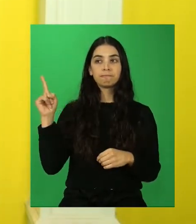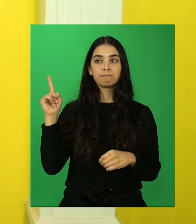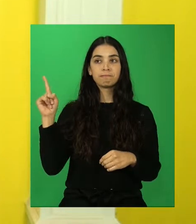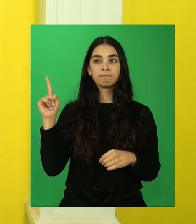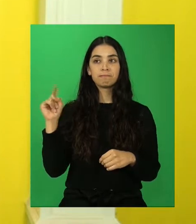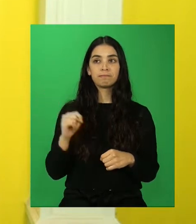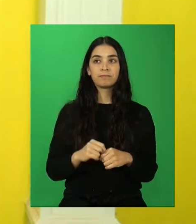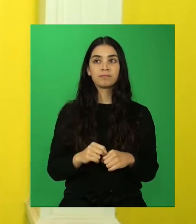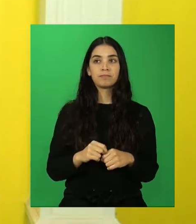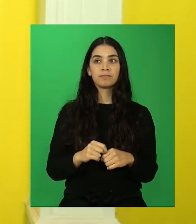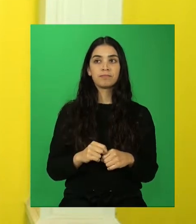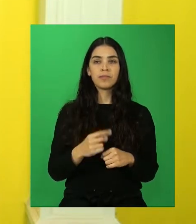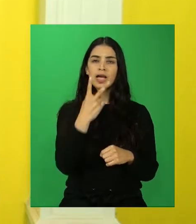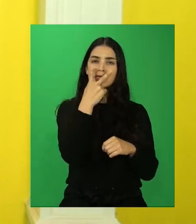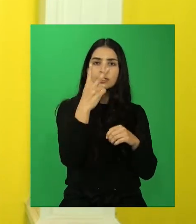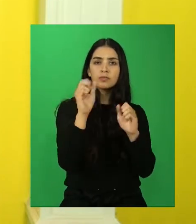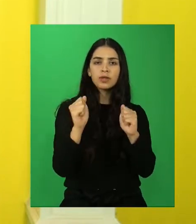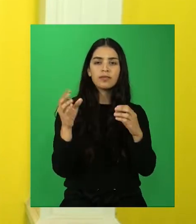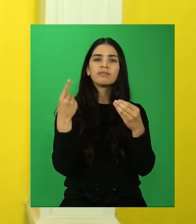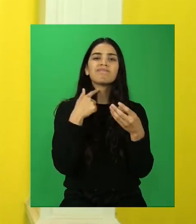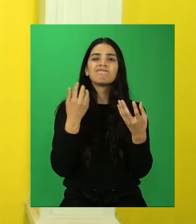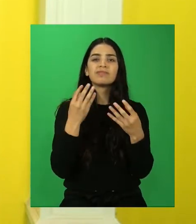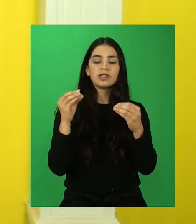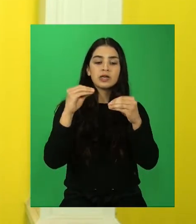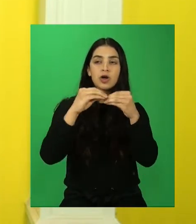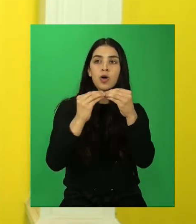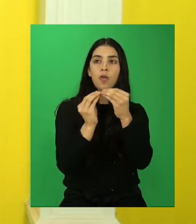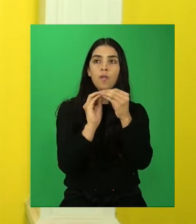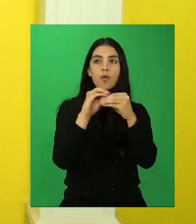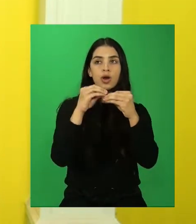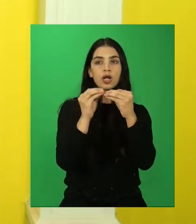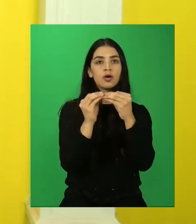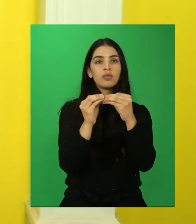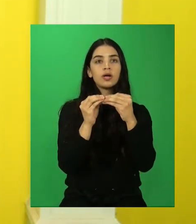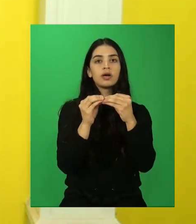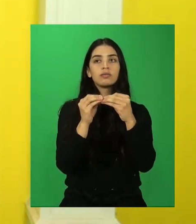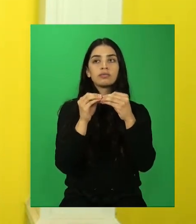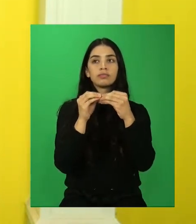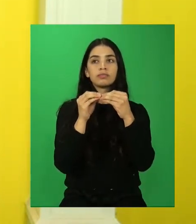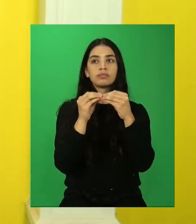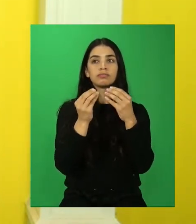ve las moléculas. Acá las moléculas están